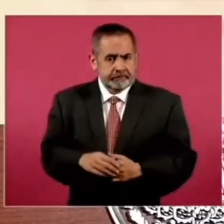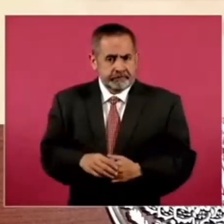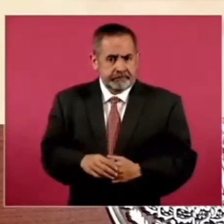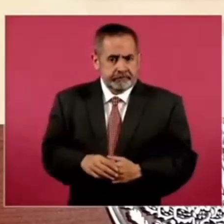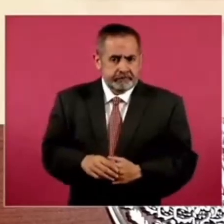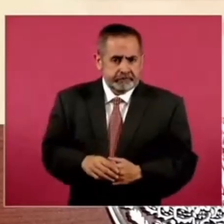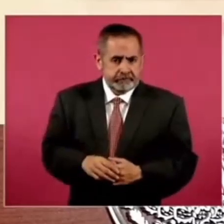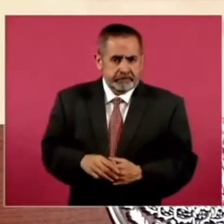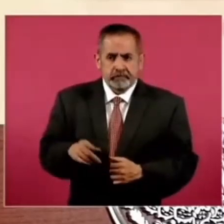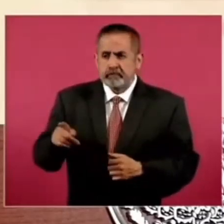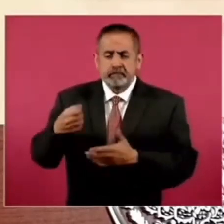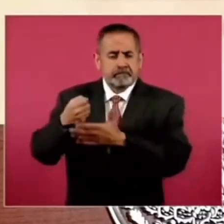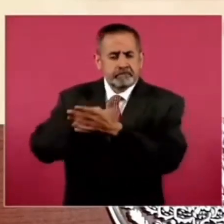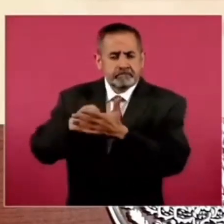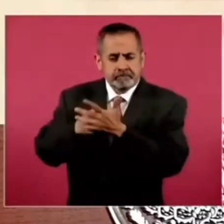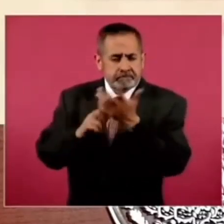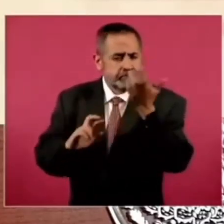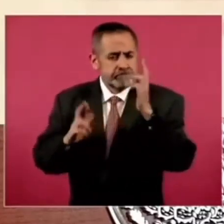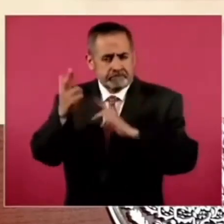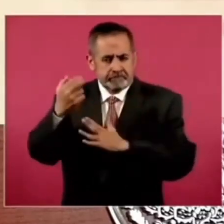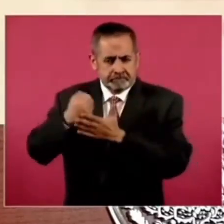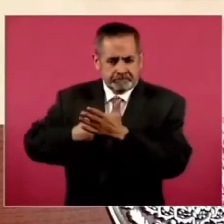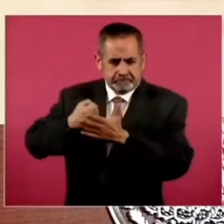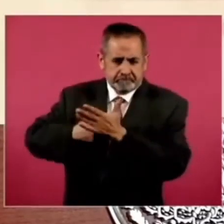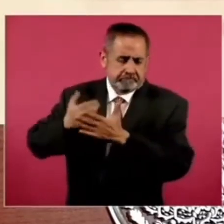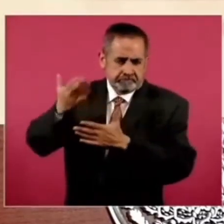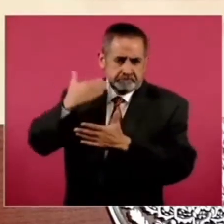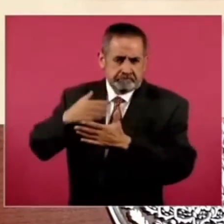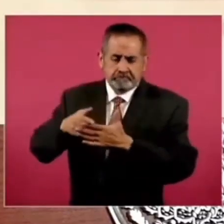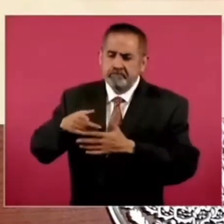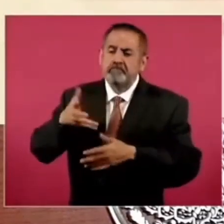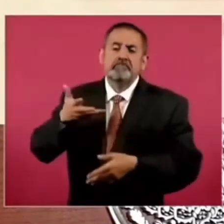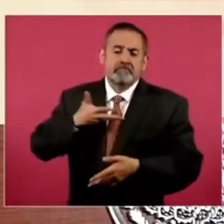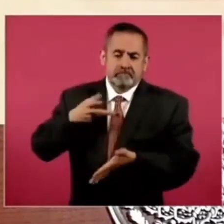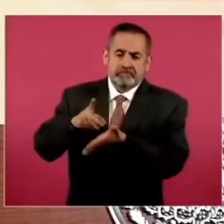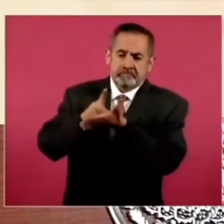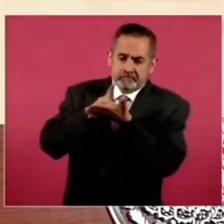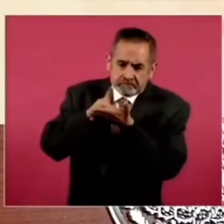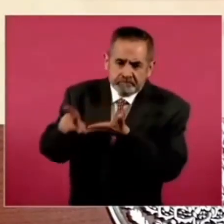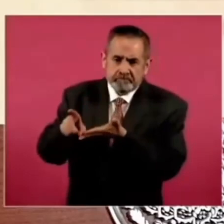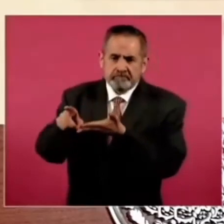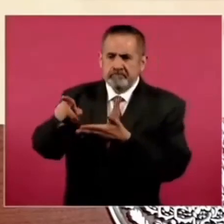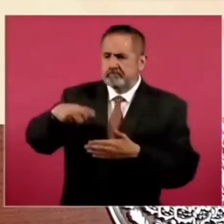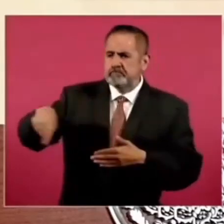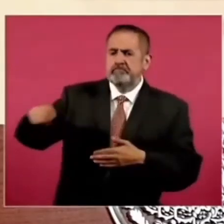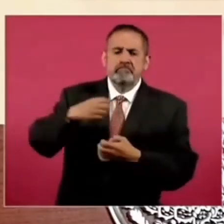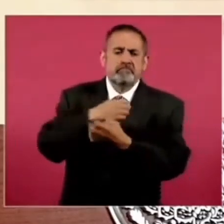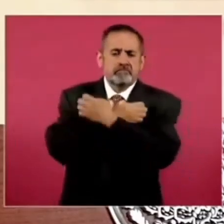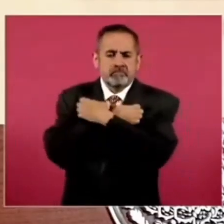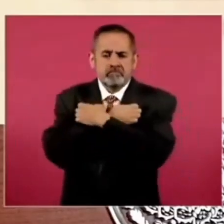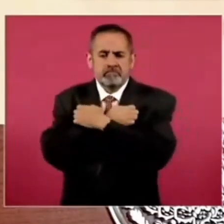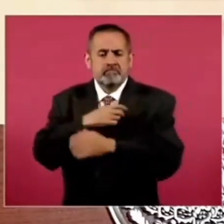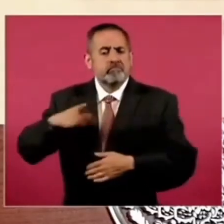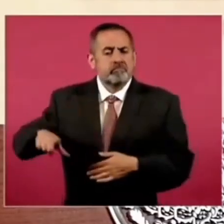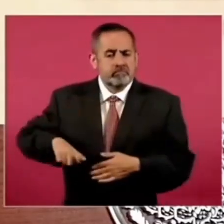sobre todo con el movimiento revolucionario, el derecho a la educación